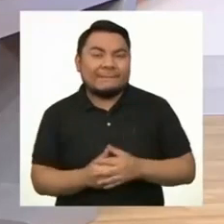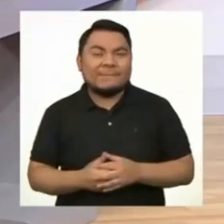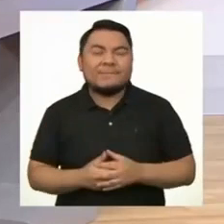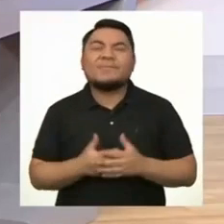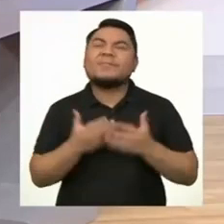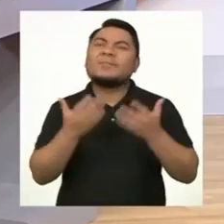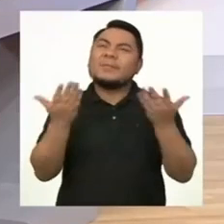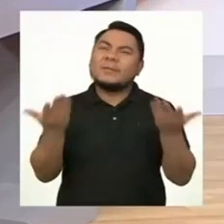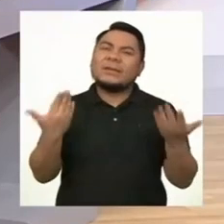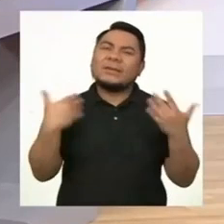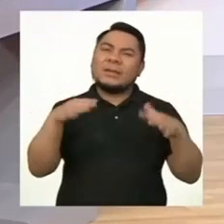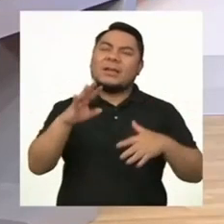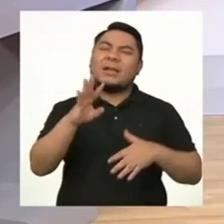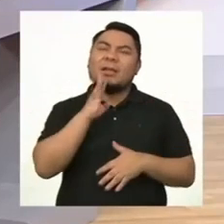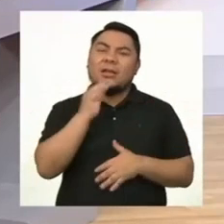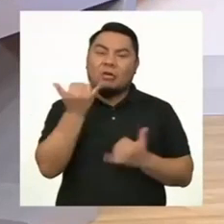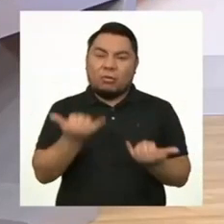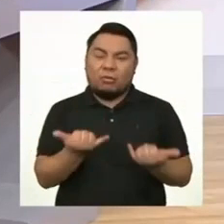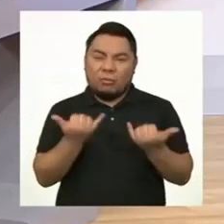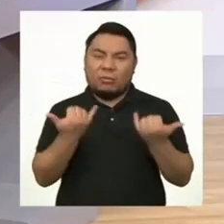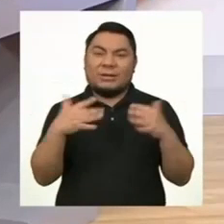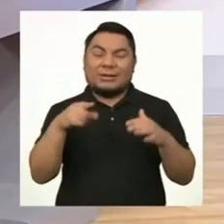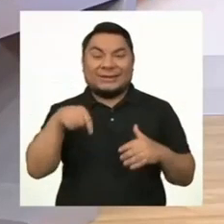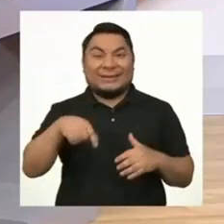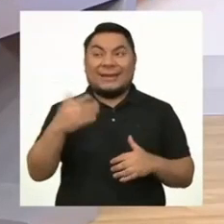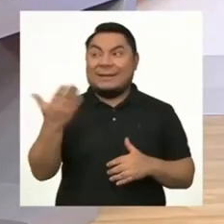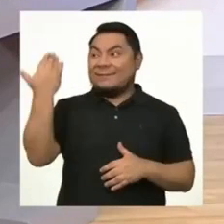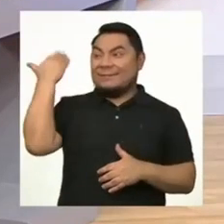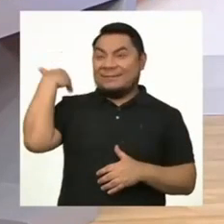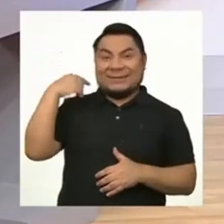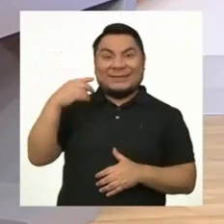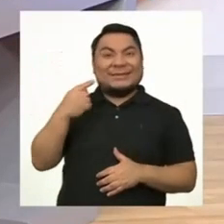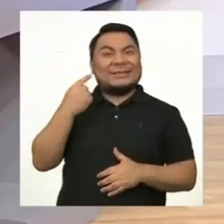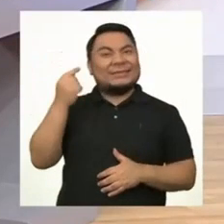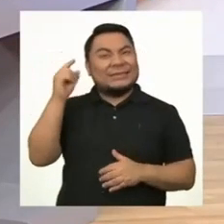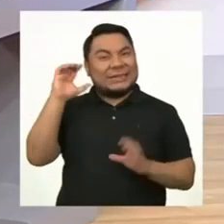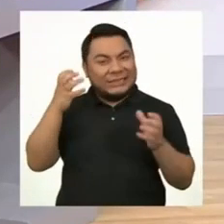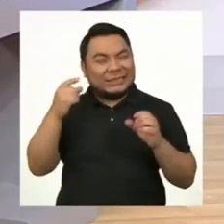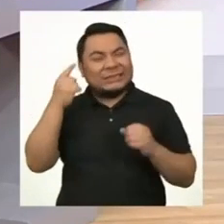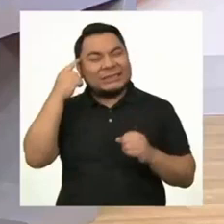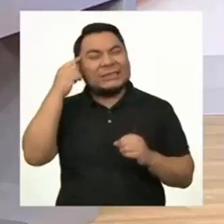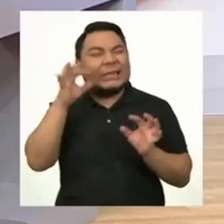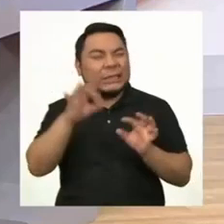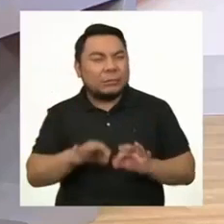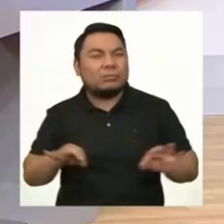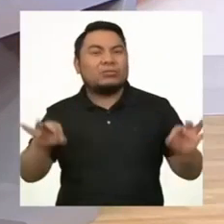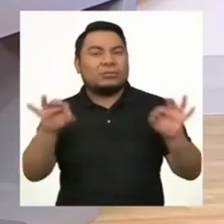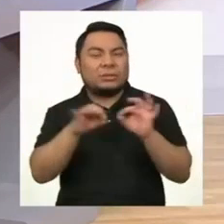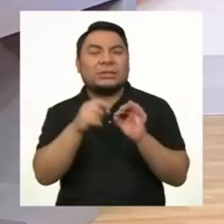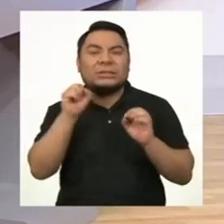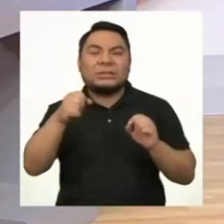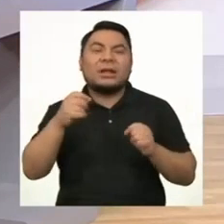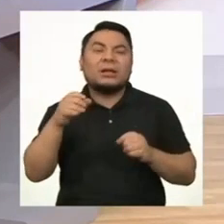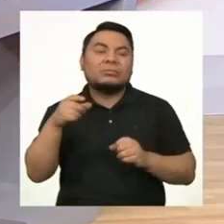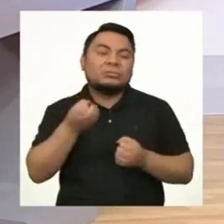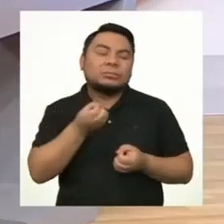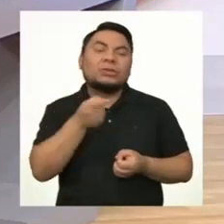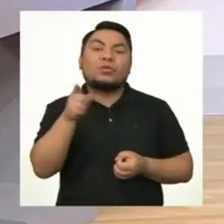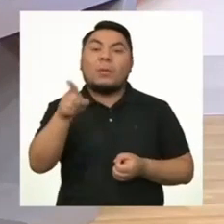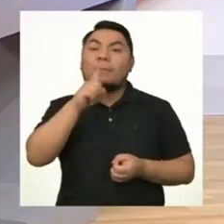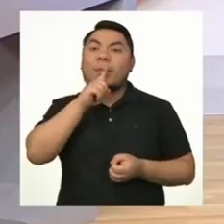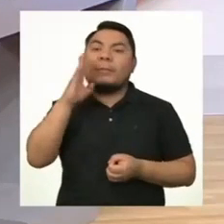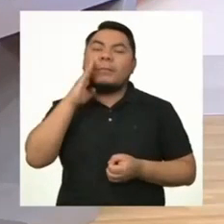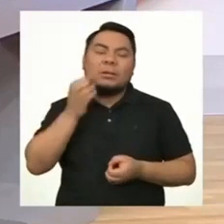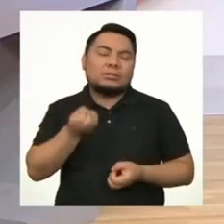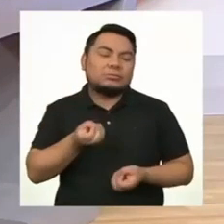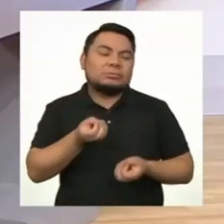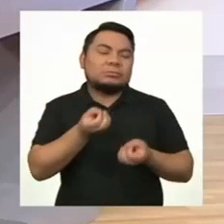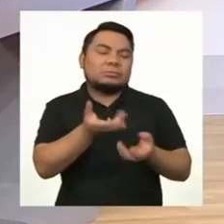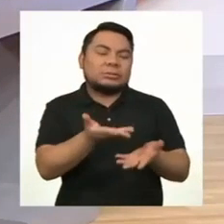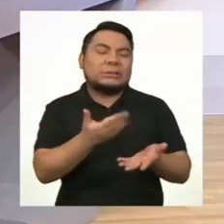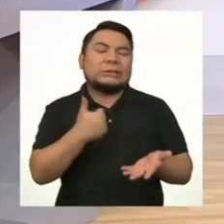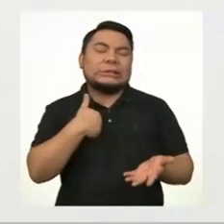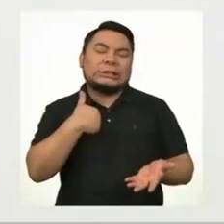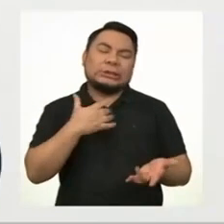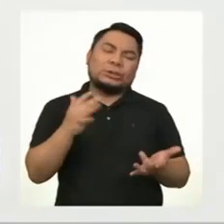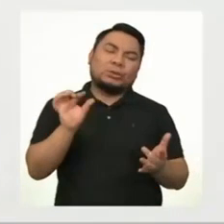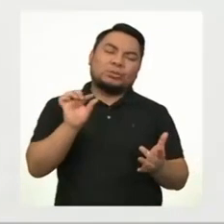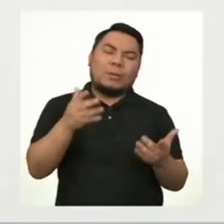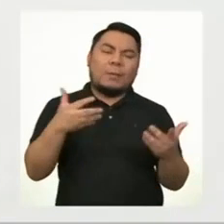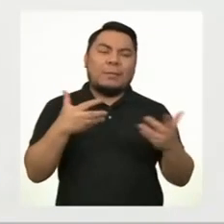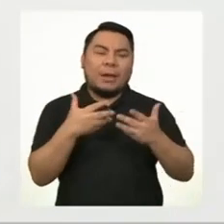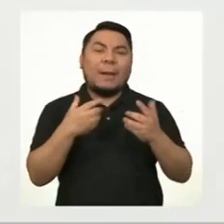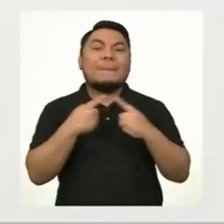lo que hemos hablado hoy y lo que vimos en el programa pasado, creo que es vital que les hagan saber cómo se sienten con calma y